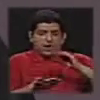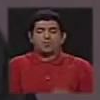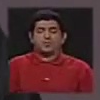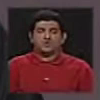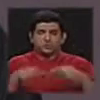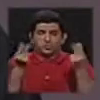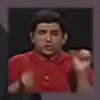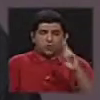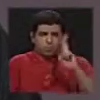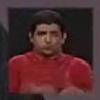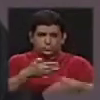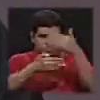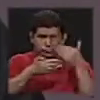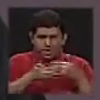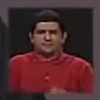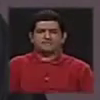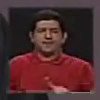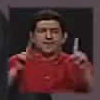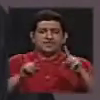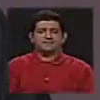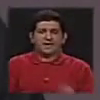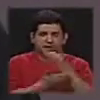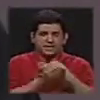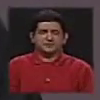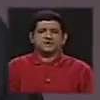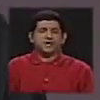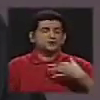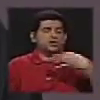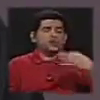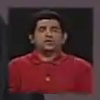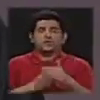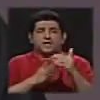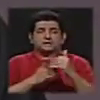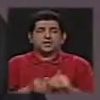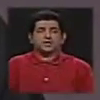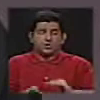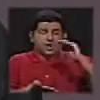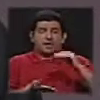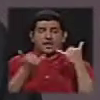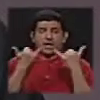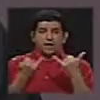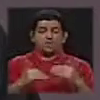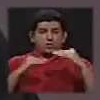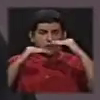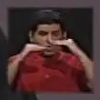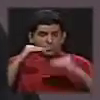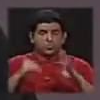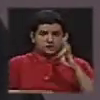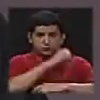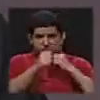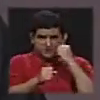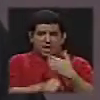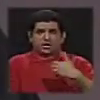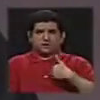Costa Rica lo era el diferencial cambiario. Todos los días el dólar subía. Más bien bajó, hace 7 años,